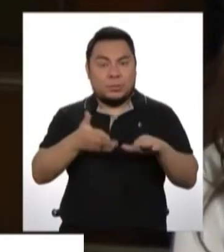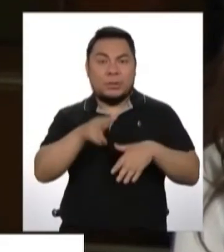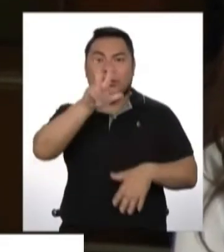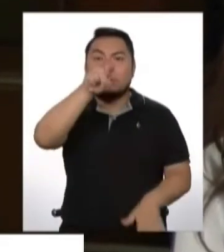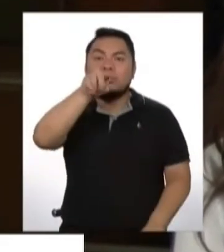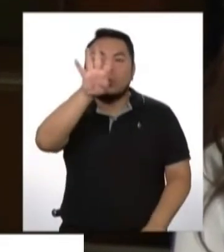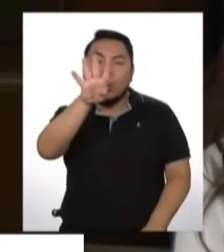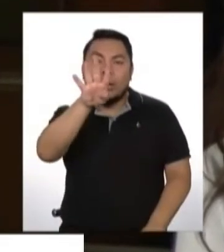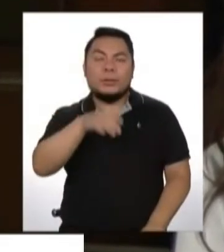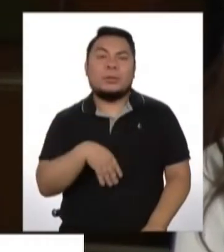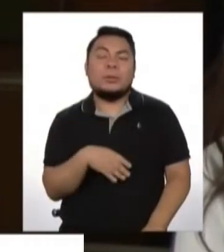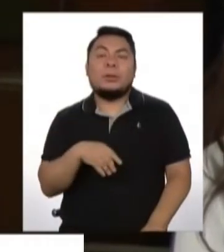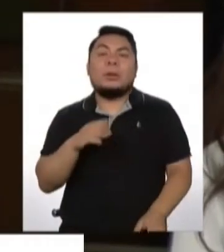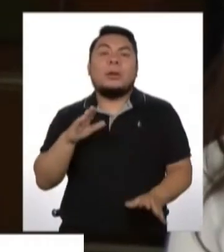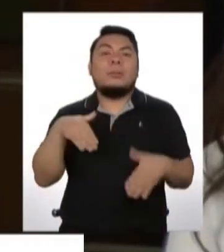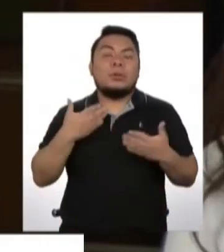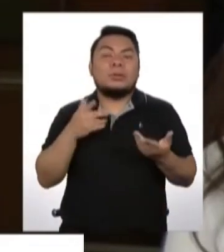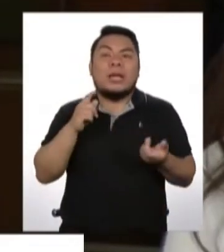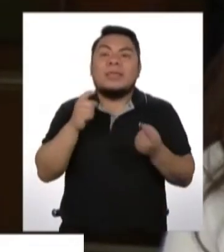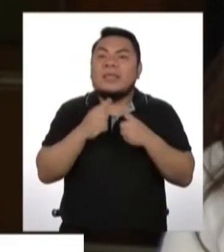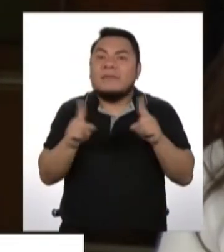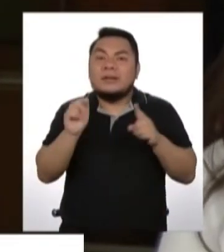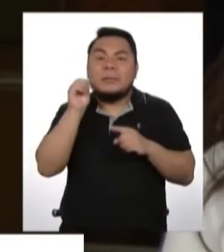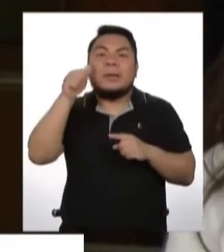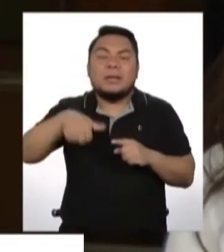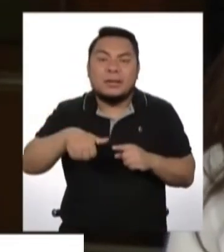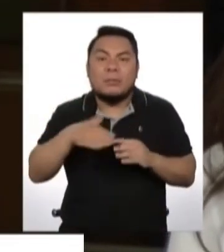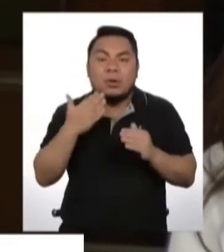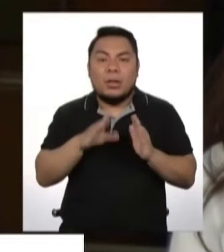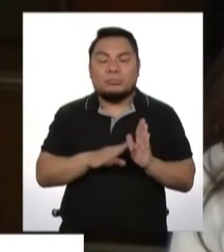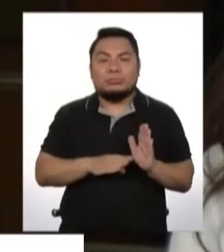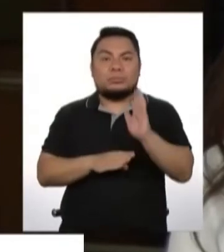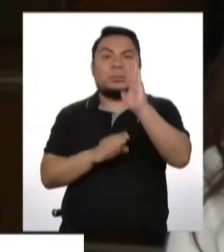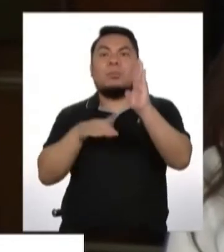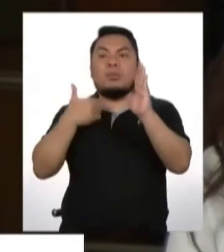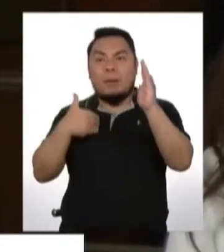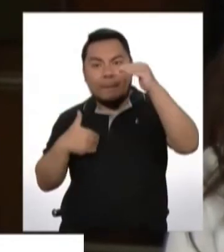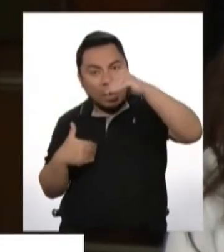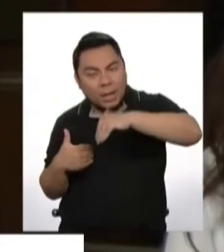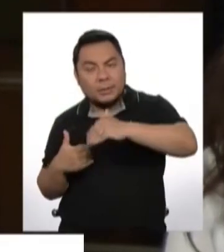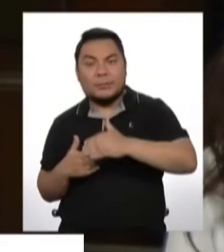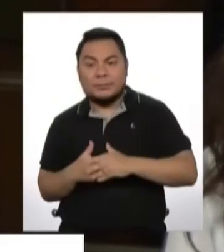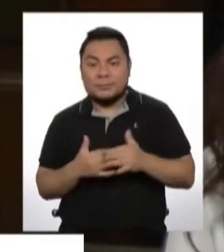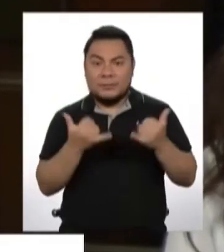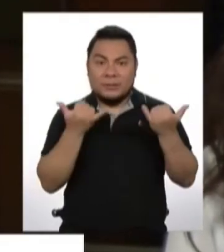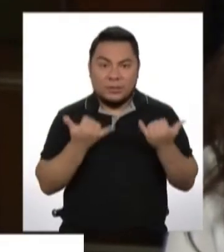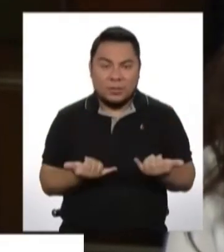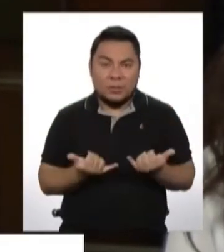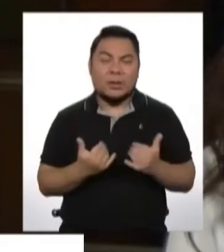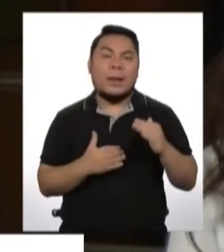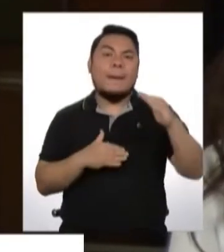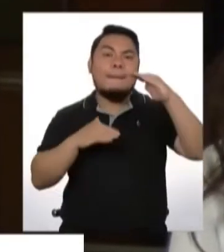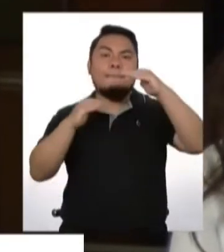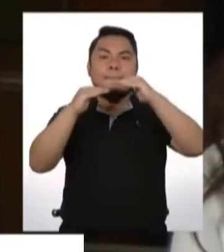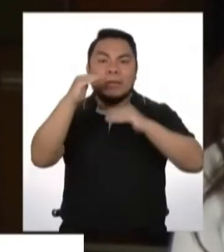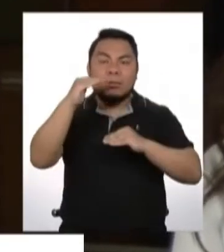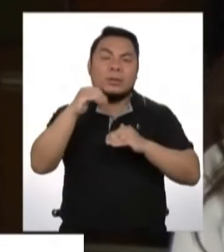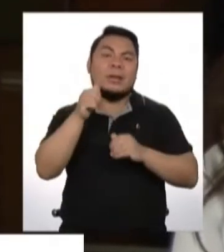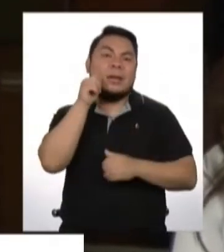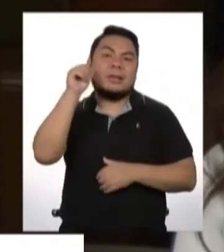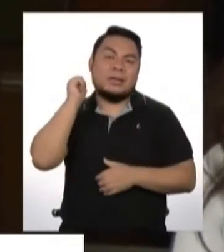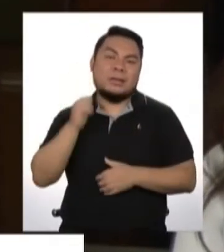3.4, puede ser distinta a la de mañana. Puede subir, puede bajar. De hecho, el día de hoy es menor que la de